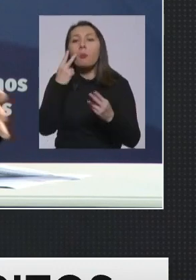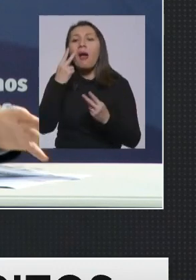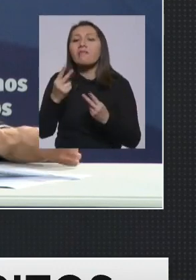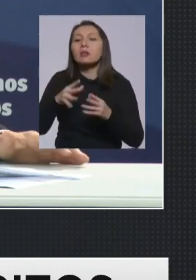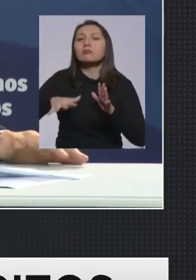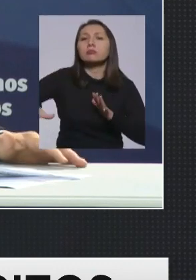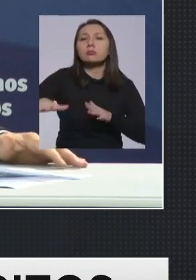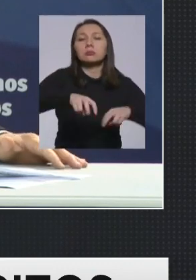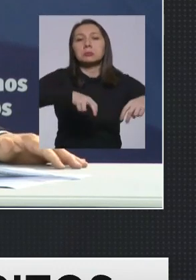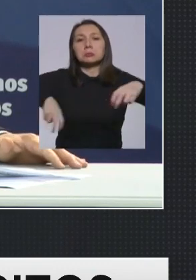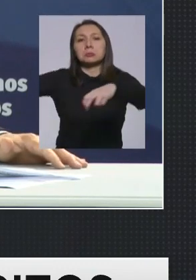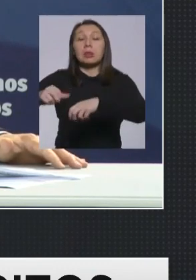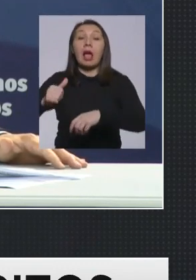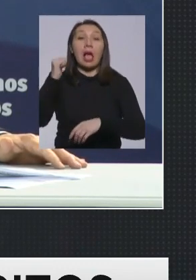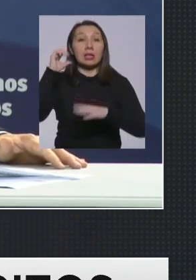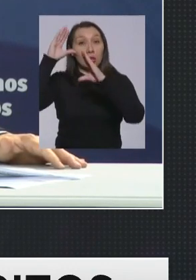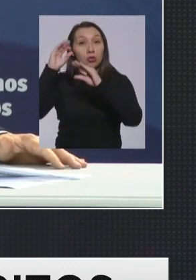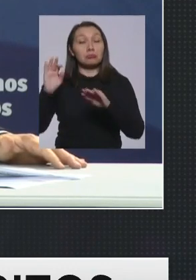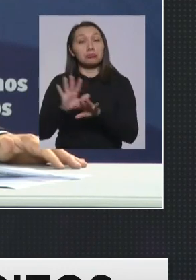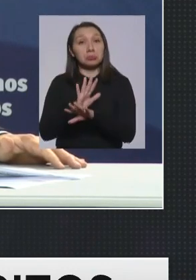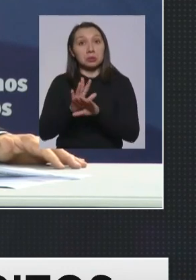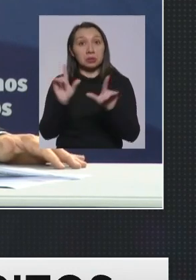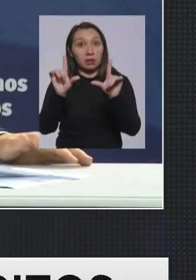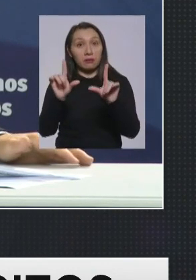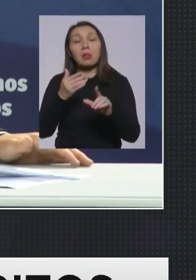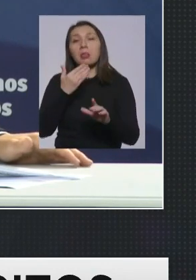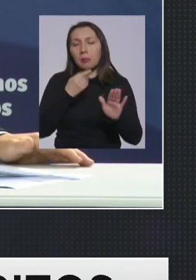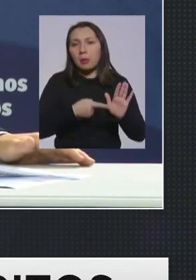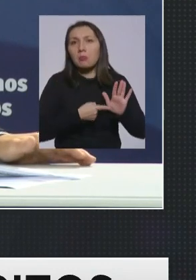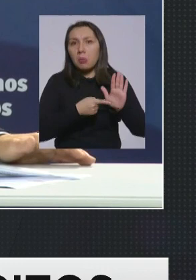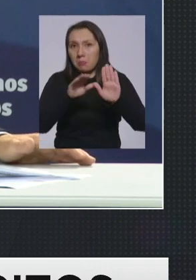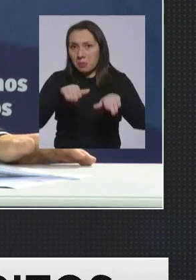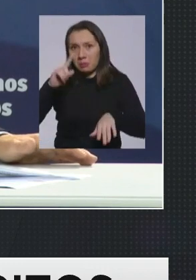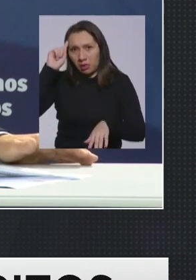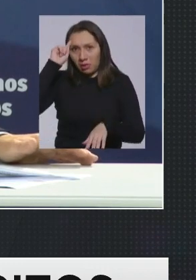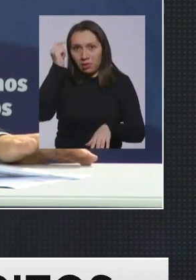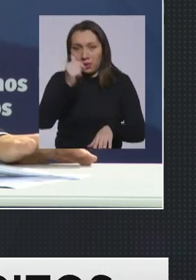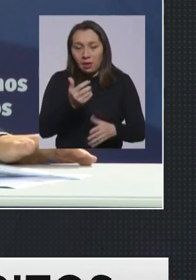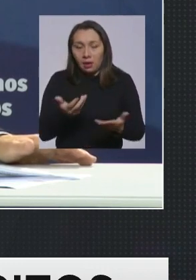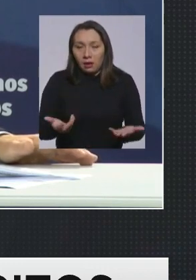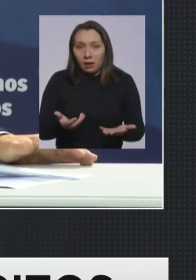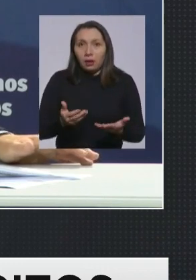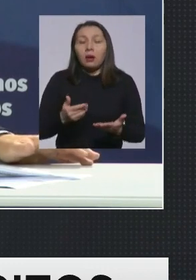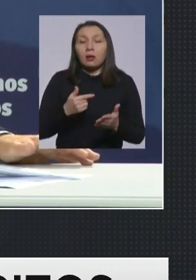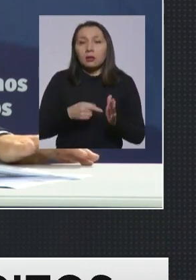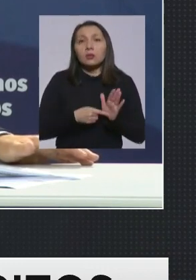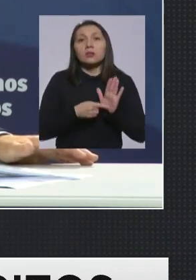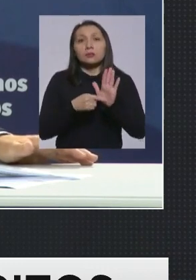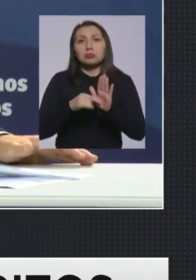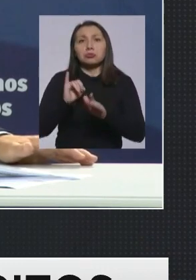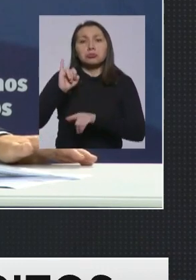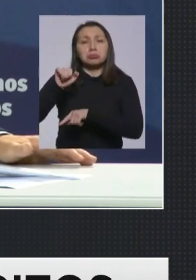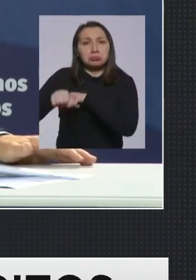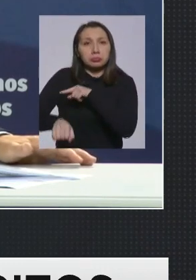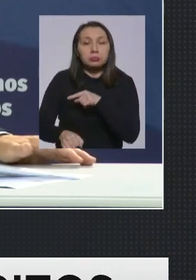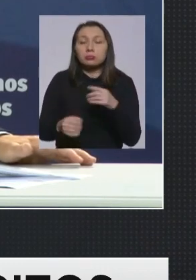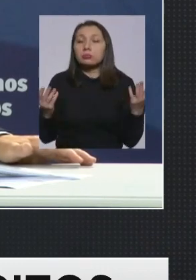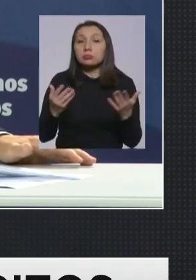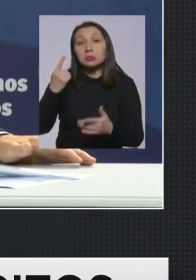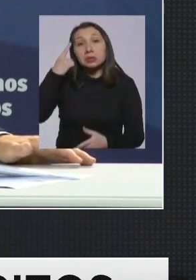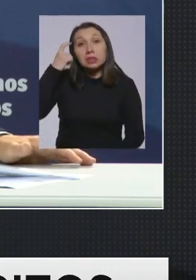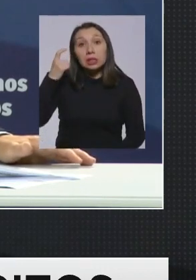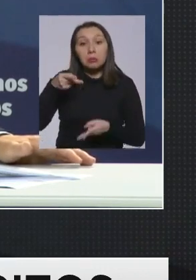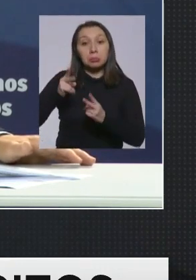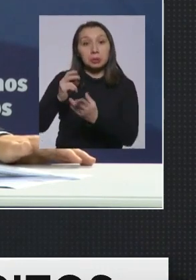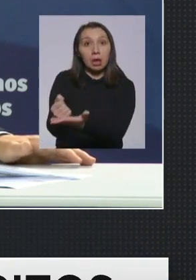y anoche en un programa de televisión también se presentó esta idea que la vamos a porque creo que